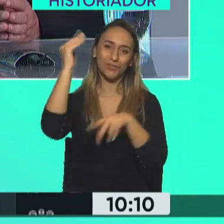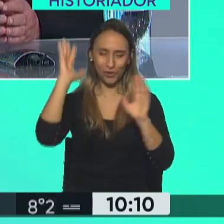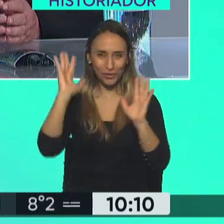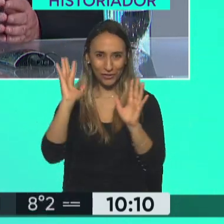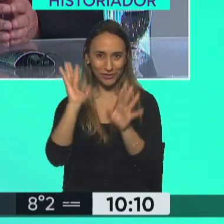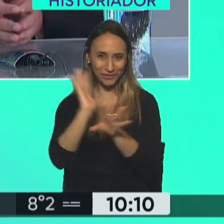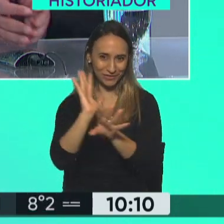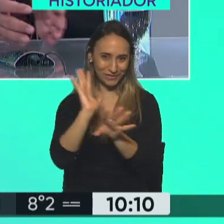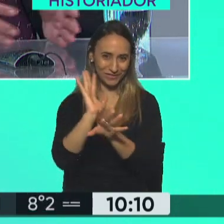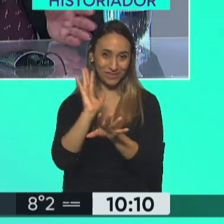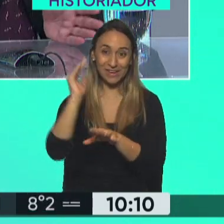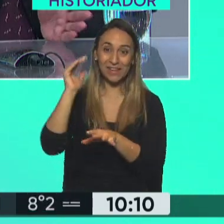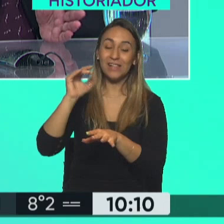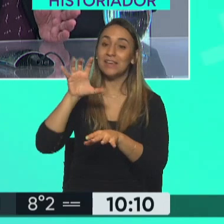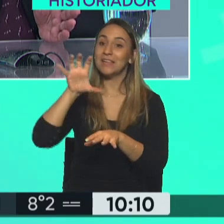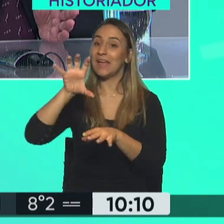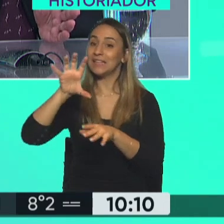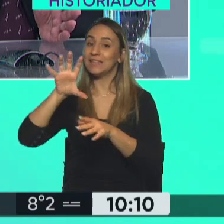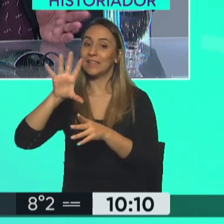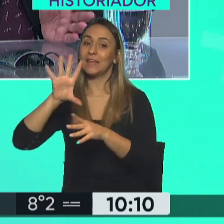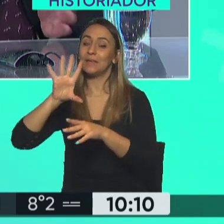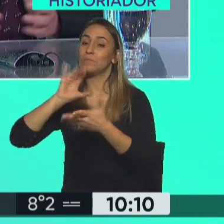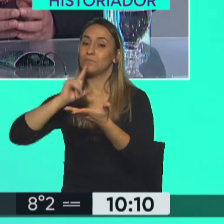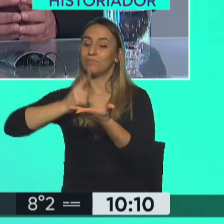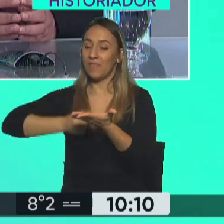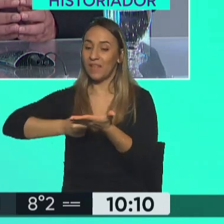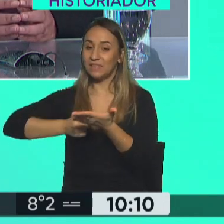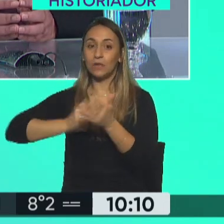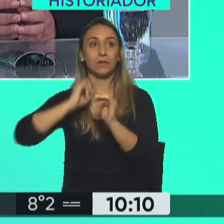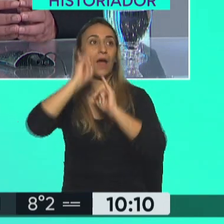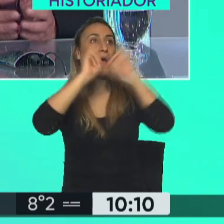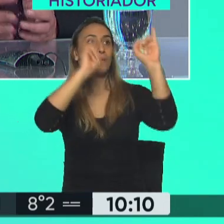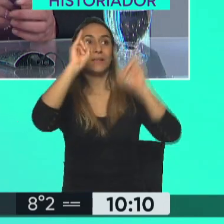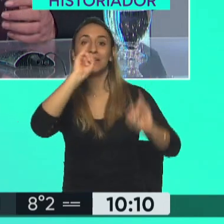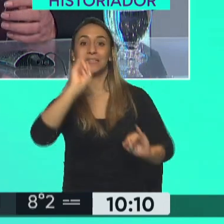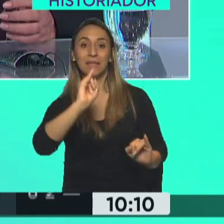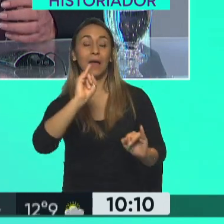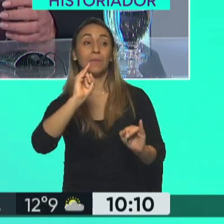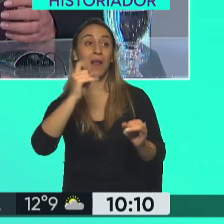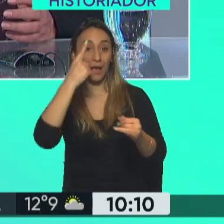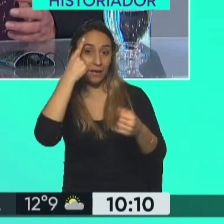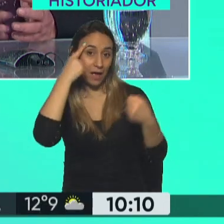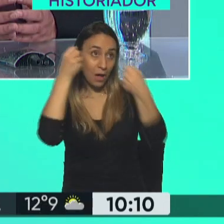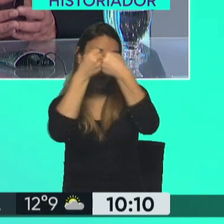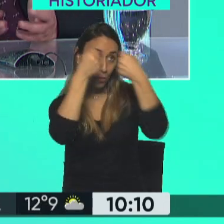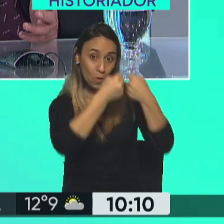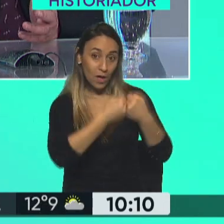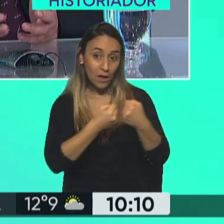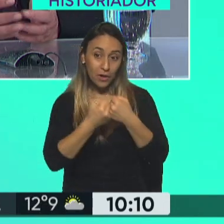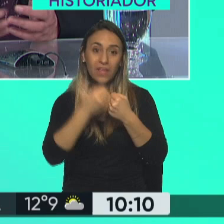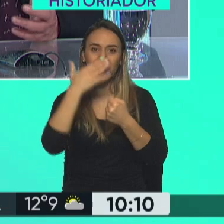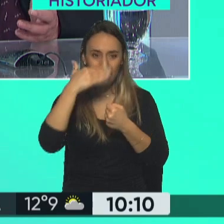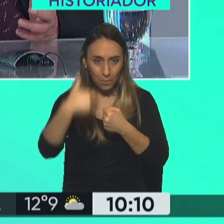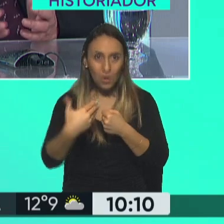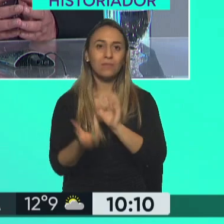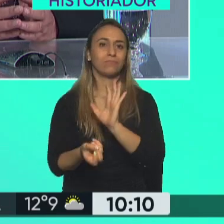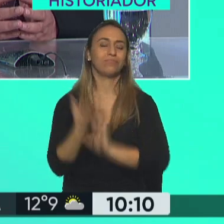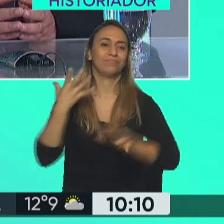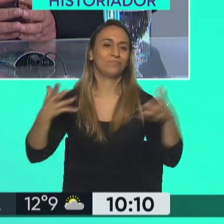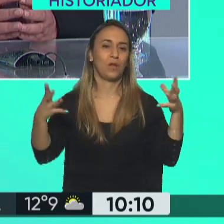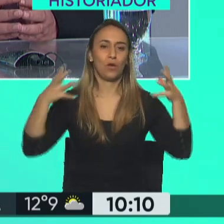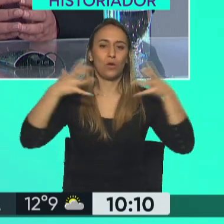el gobierno se le iba a informar al resto de los cabildos provinciales para que adhiriesen y se formase lo que se llamó después la Junta Grande, ¿no? Con los